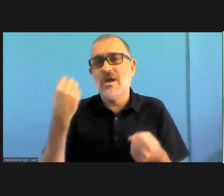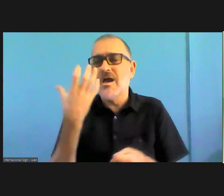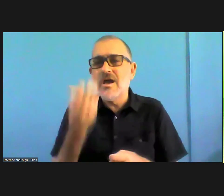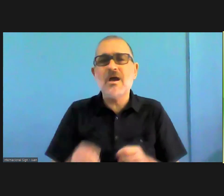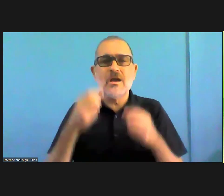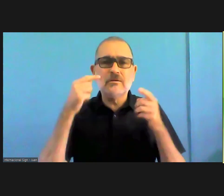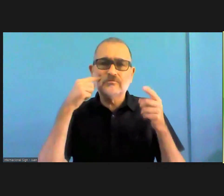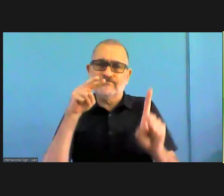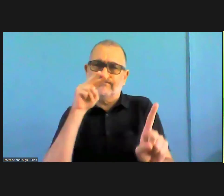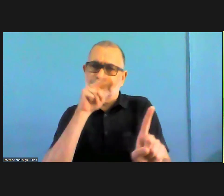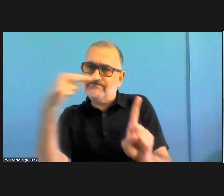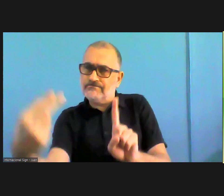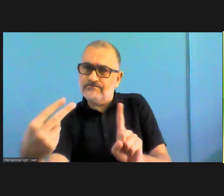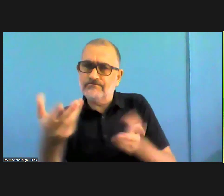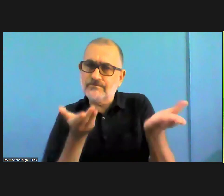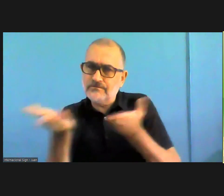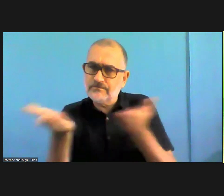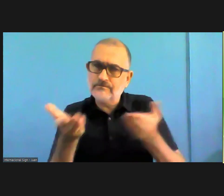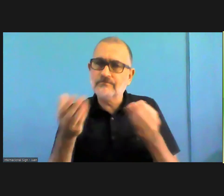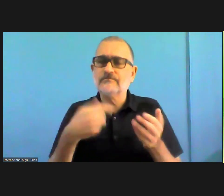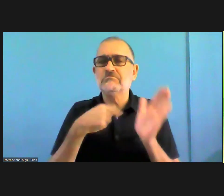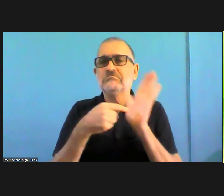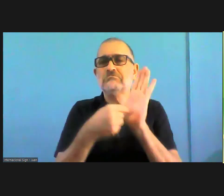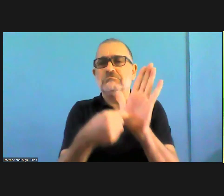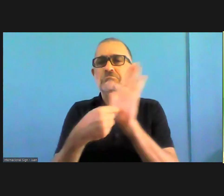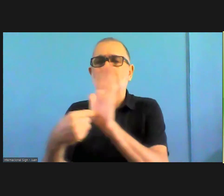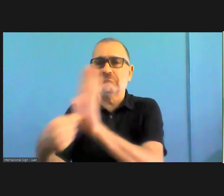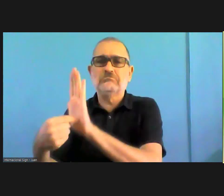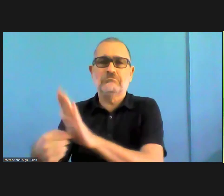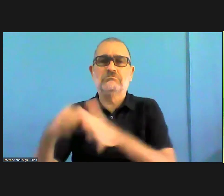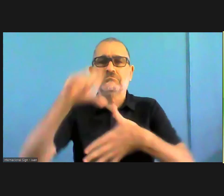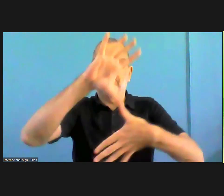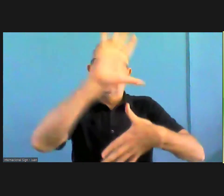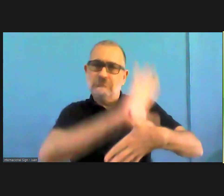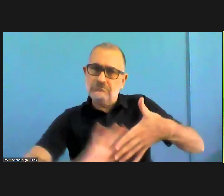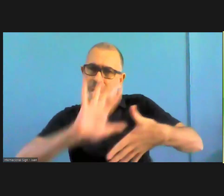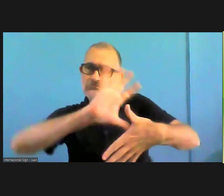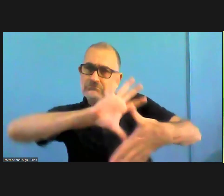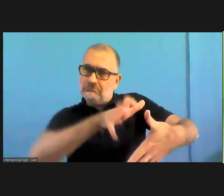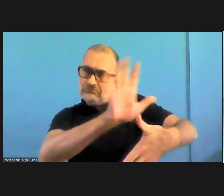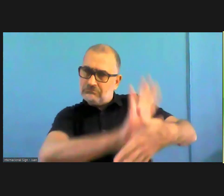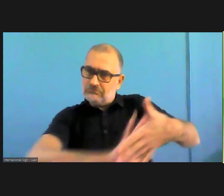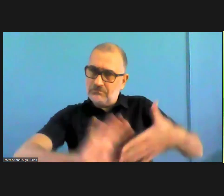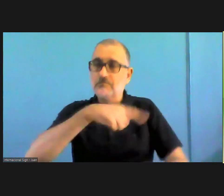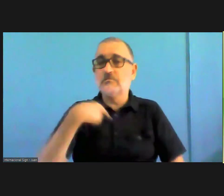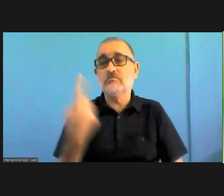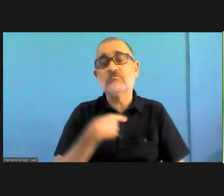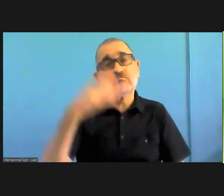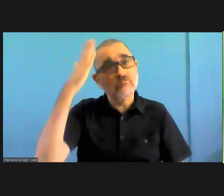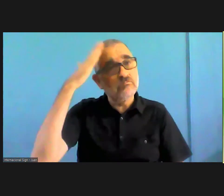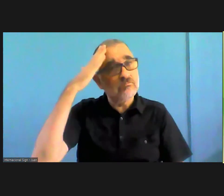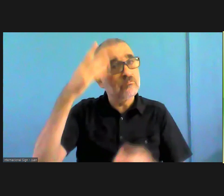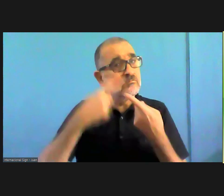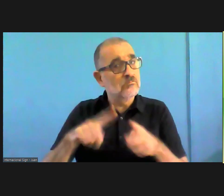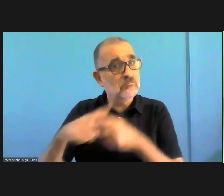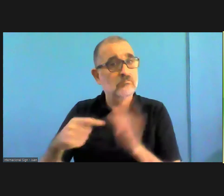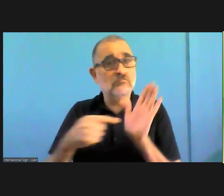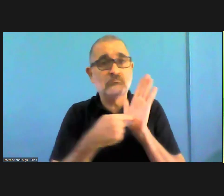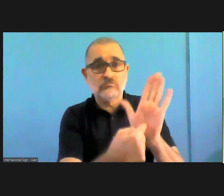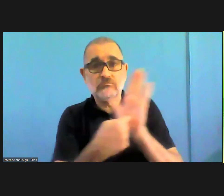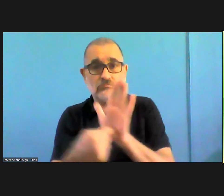algunos ejemplos de lo que se está haciendo en la región y seguramente ustedes como público deben